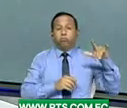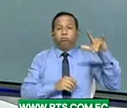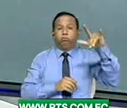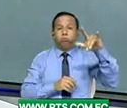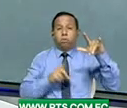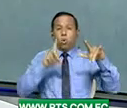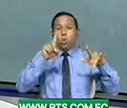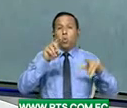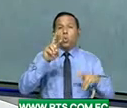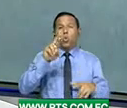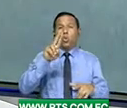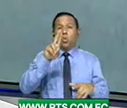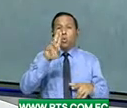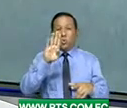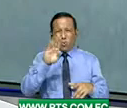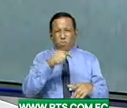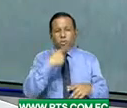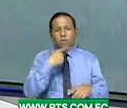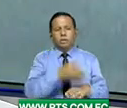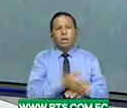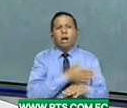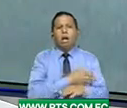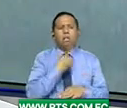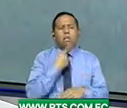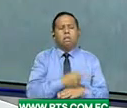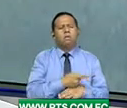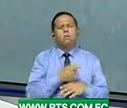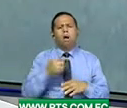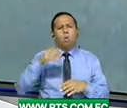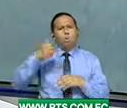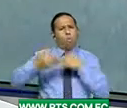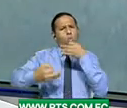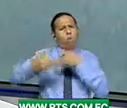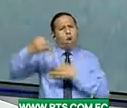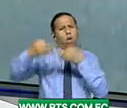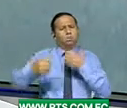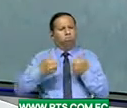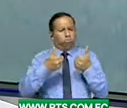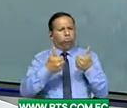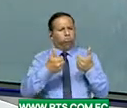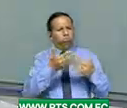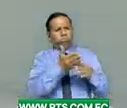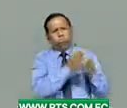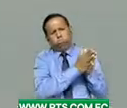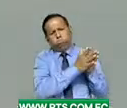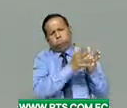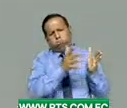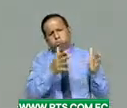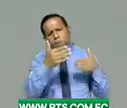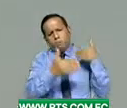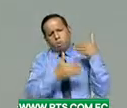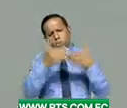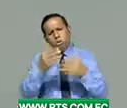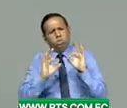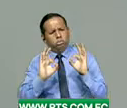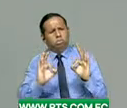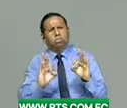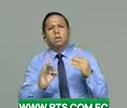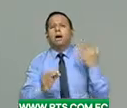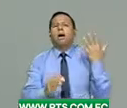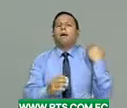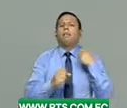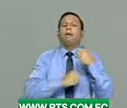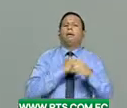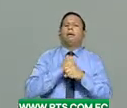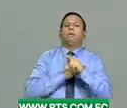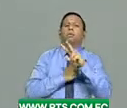de lo actuado. El proceso se desarrolla en la Corte Nacional de Justicia. En 2008 se compraron 7